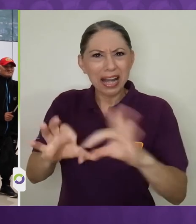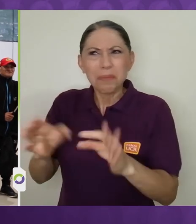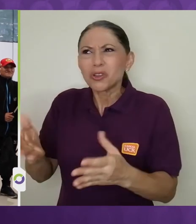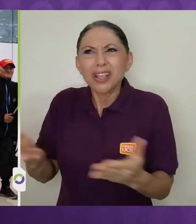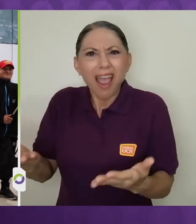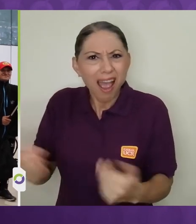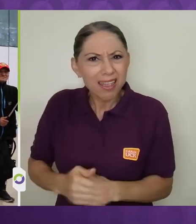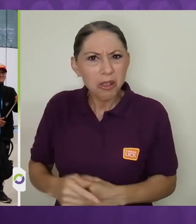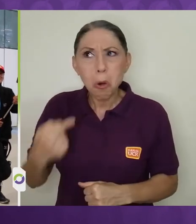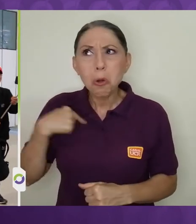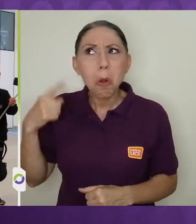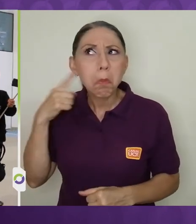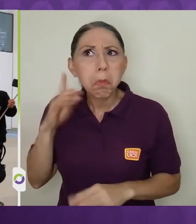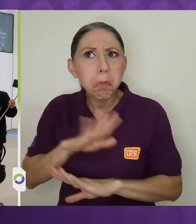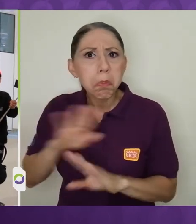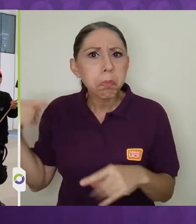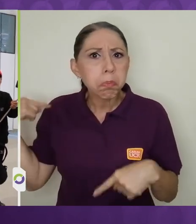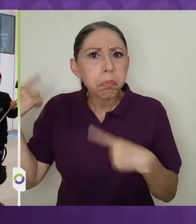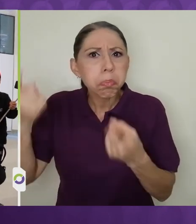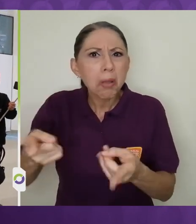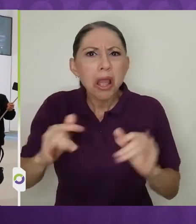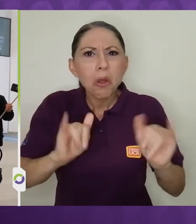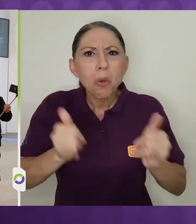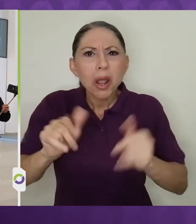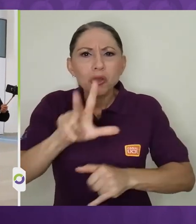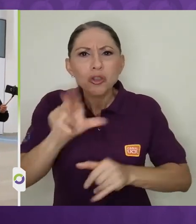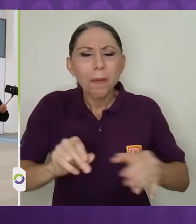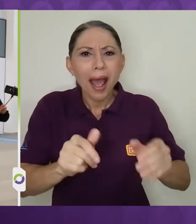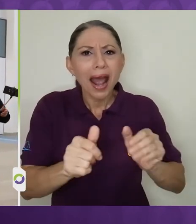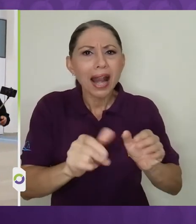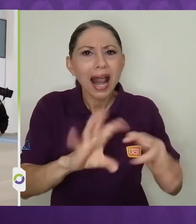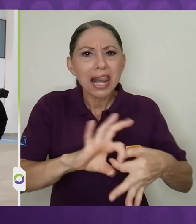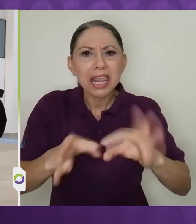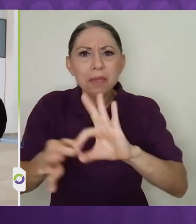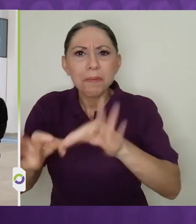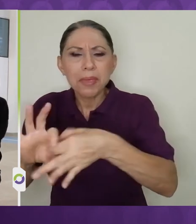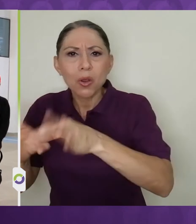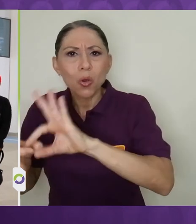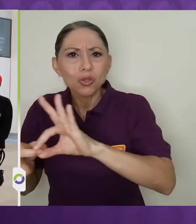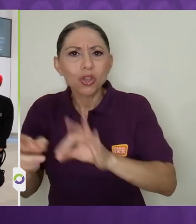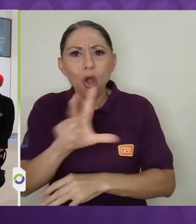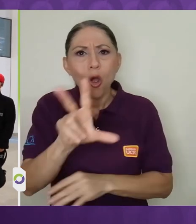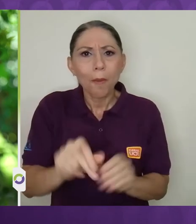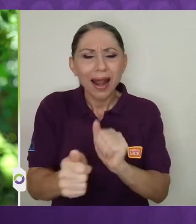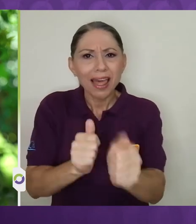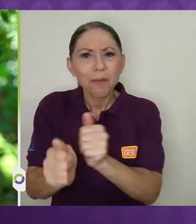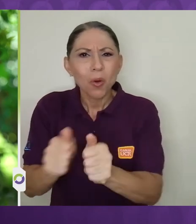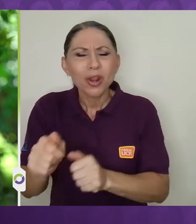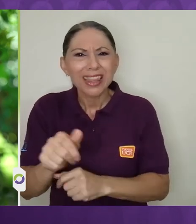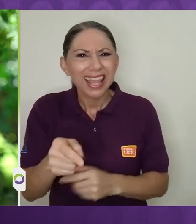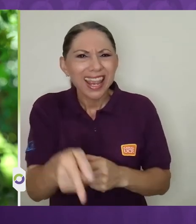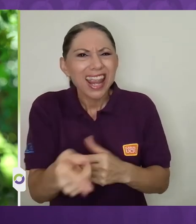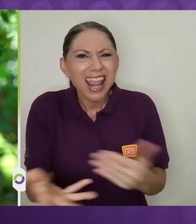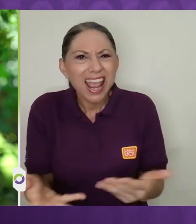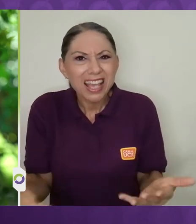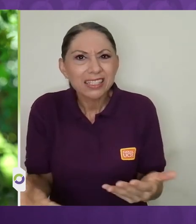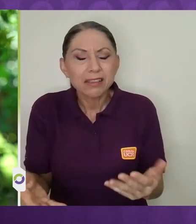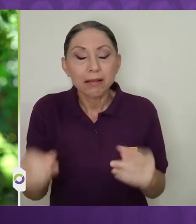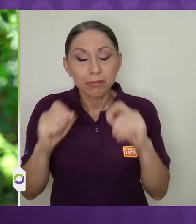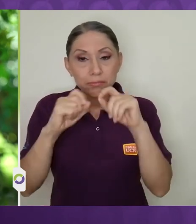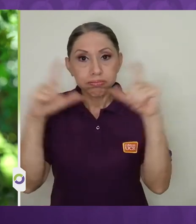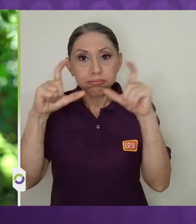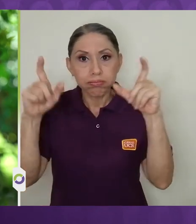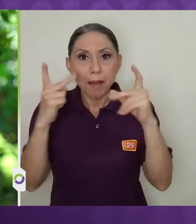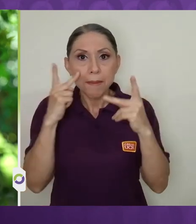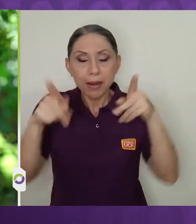Paralímpicos? Uno no escucha qué son los Juegos Paralímpicos, qué es el paradeporte. Entonces fue impresionante ver a todas las